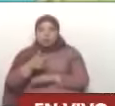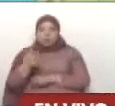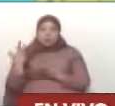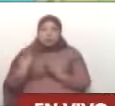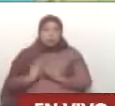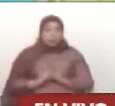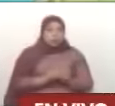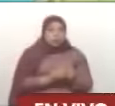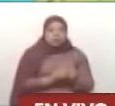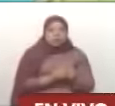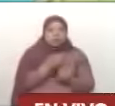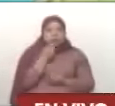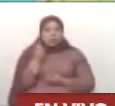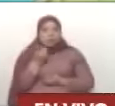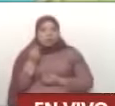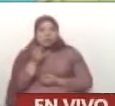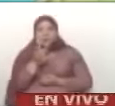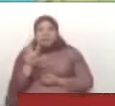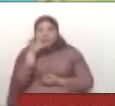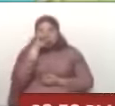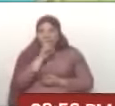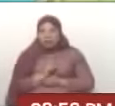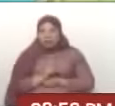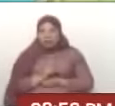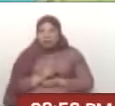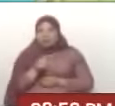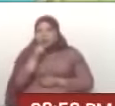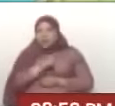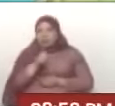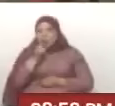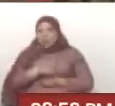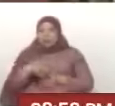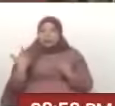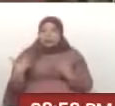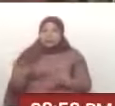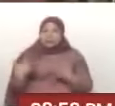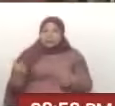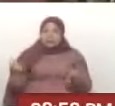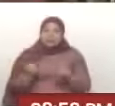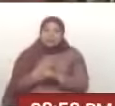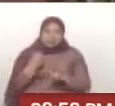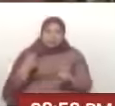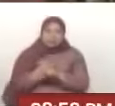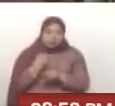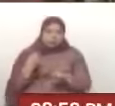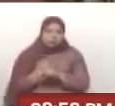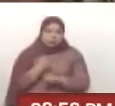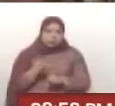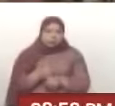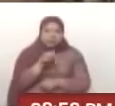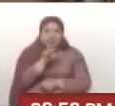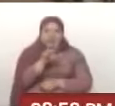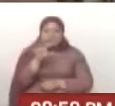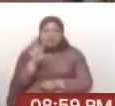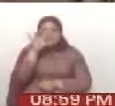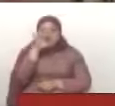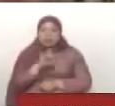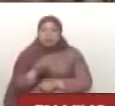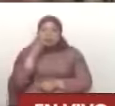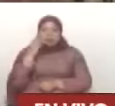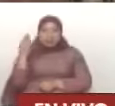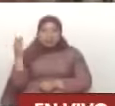abajo. Él es joven, 35 años. Aguanta presión, aguanta trabajo. 35 años.